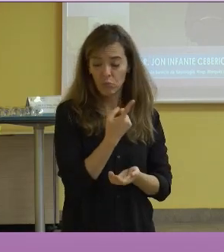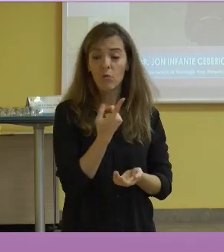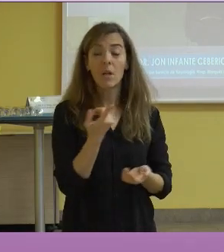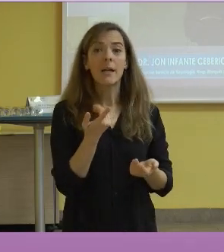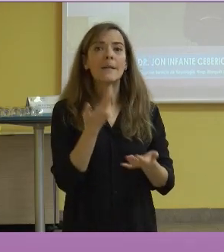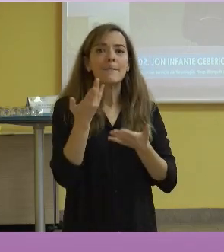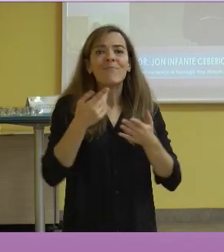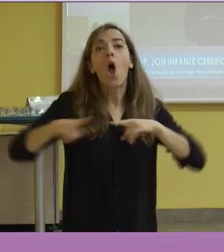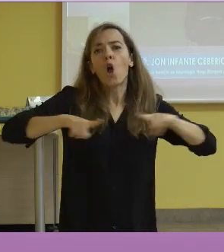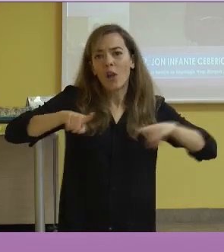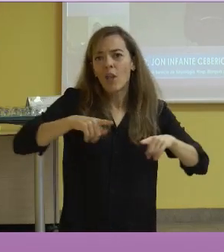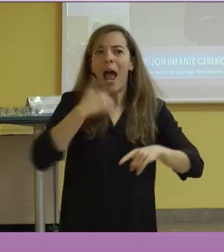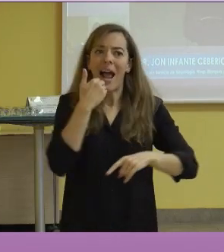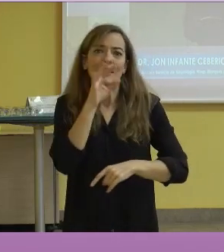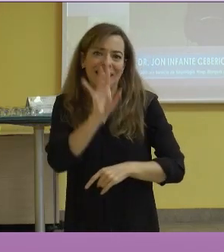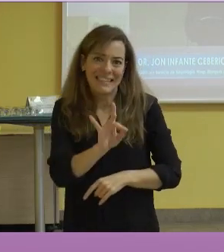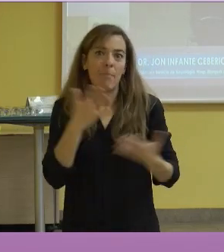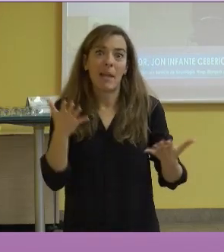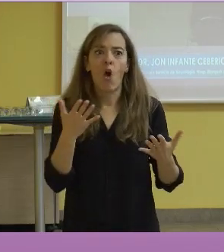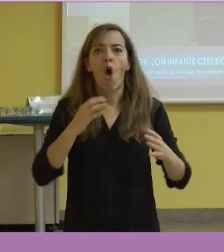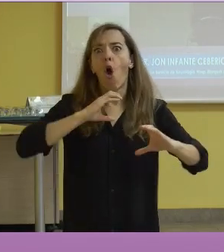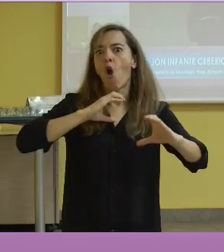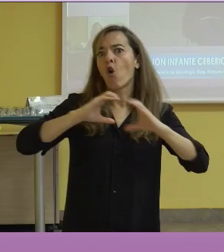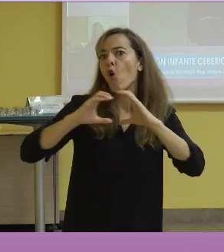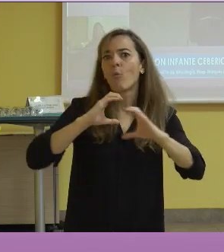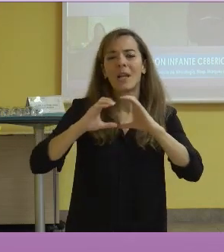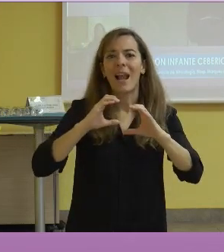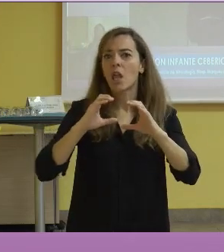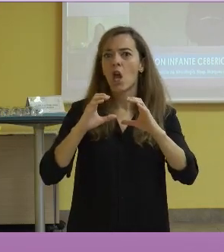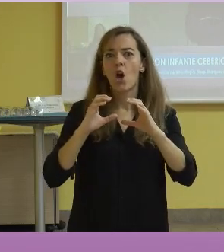Hay una cierta coordinación, pero bueno, tampoco hay una comunicación.